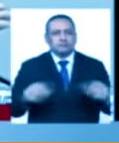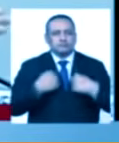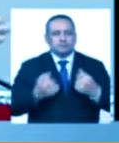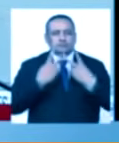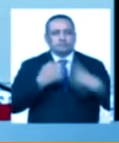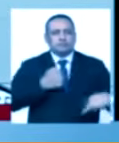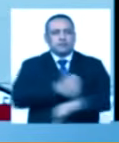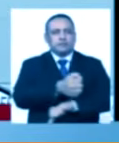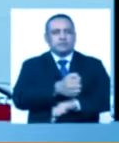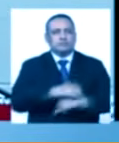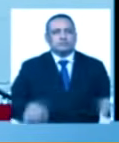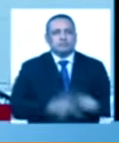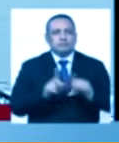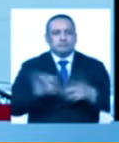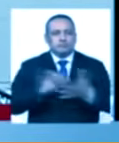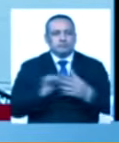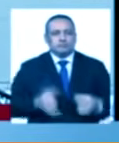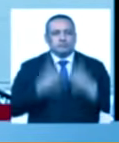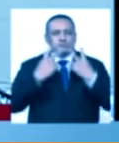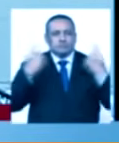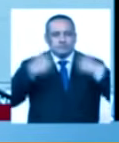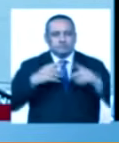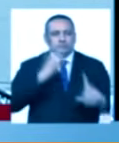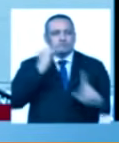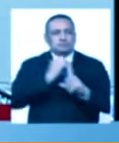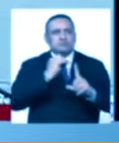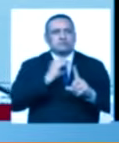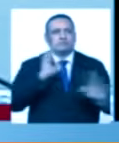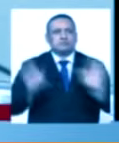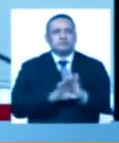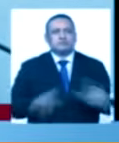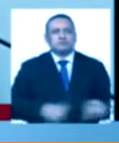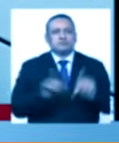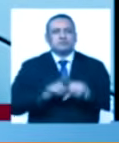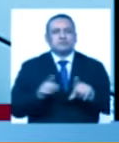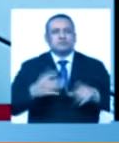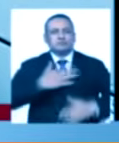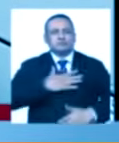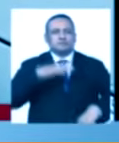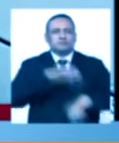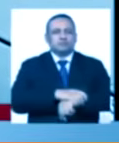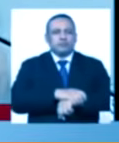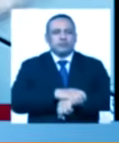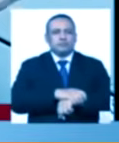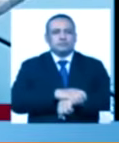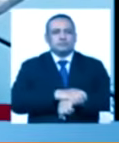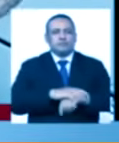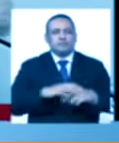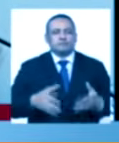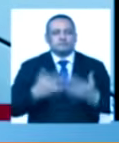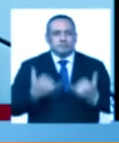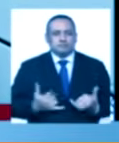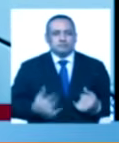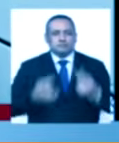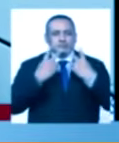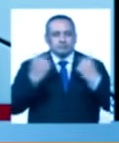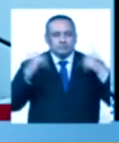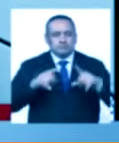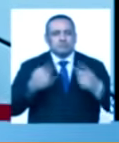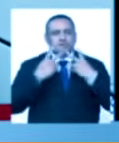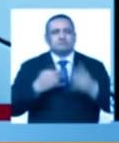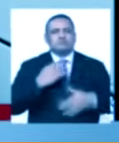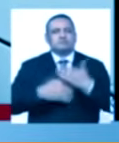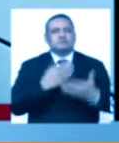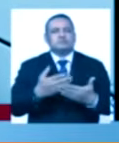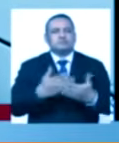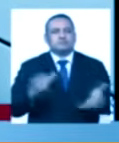de Estado y que ya tenía como objetivo mi detención. Ahora, cuando ya había